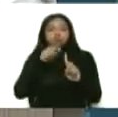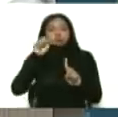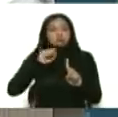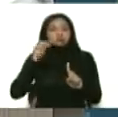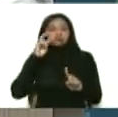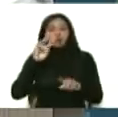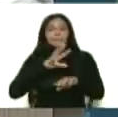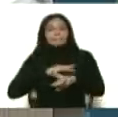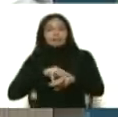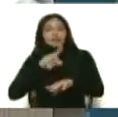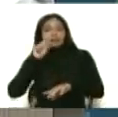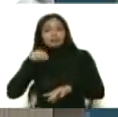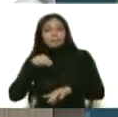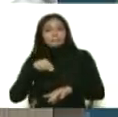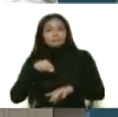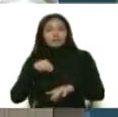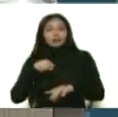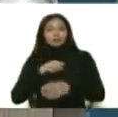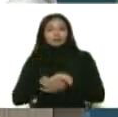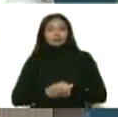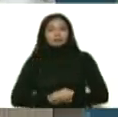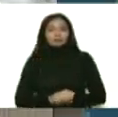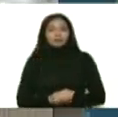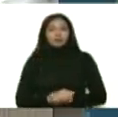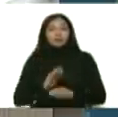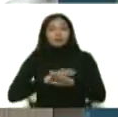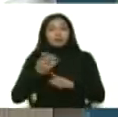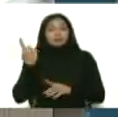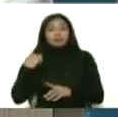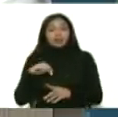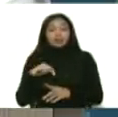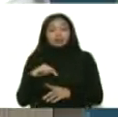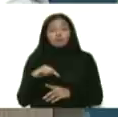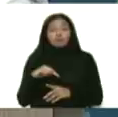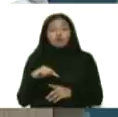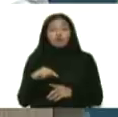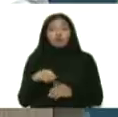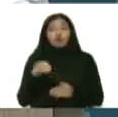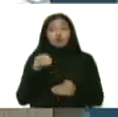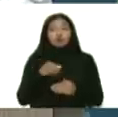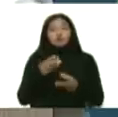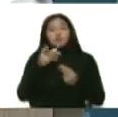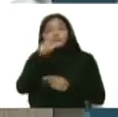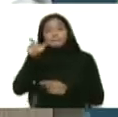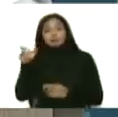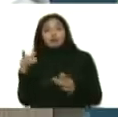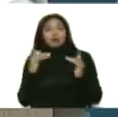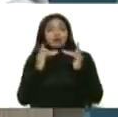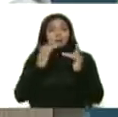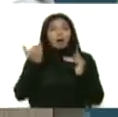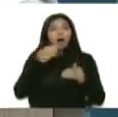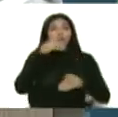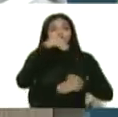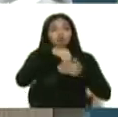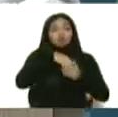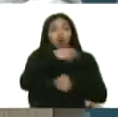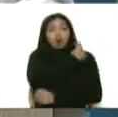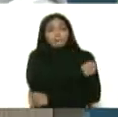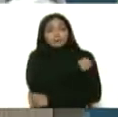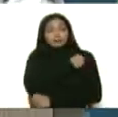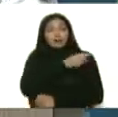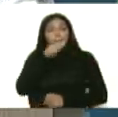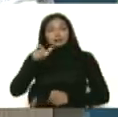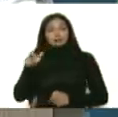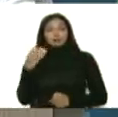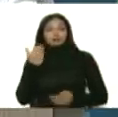de vista médico y desde el punto de vista epidemiológico, que si tenemos, como tenemos, un número suficiente de camas para atender a los